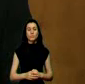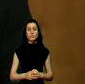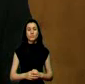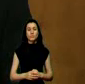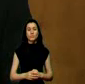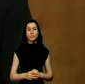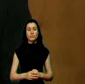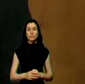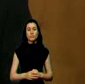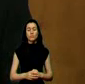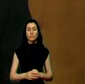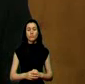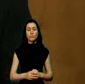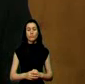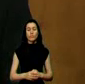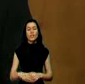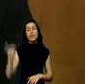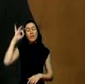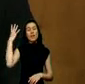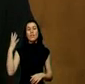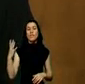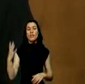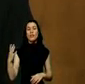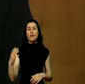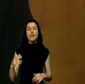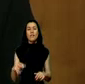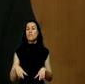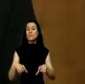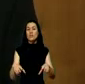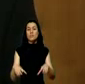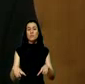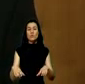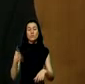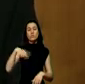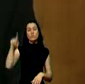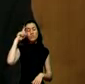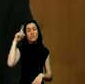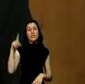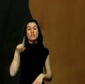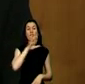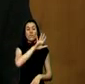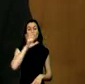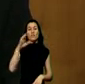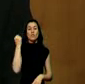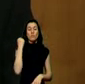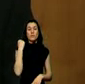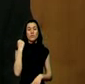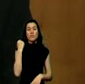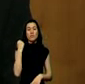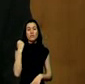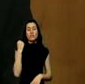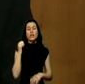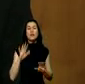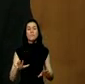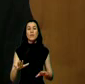relación inicial, que sabéis que era superior, que era de 55 millones, hasta el momento han